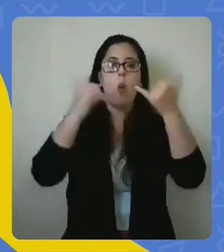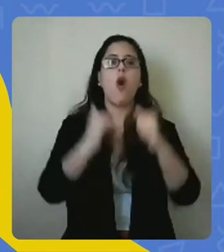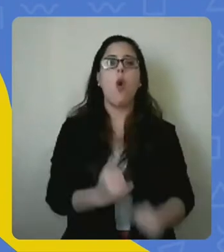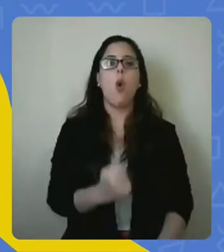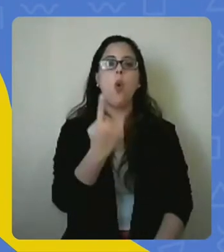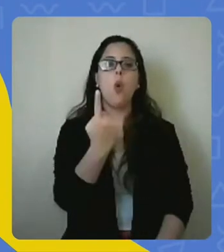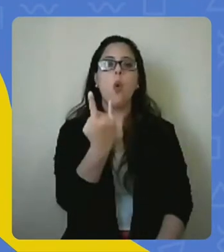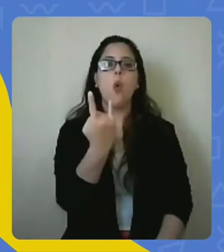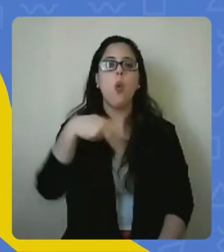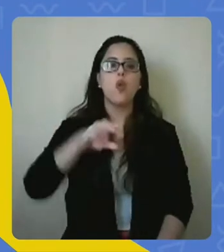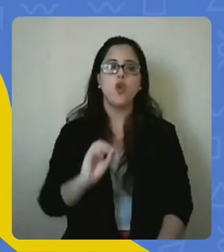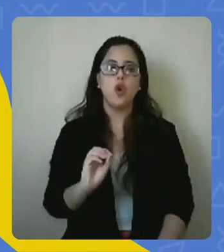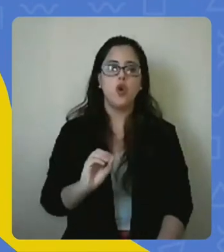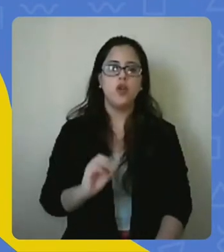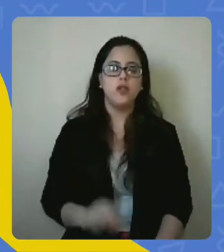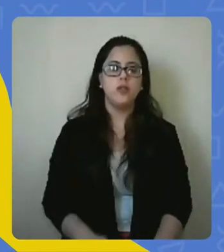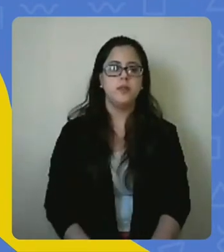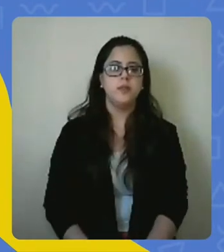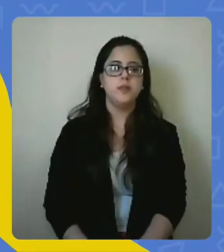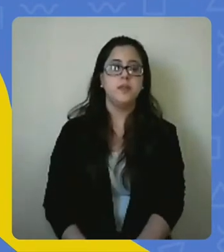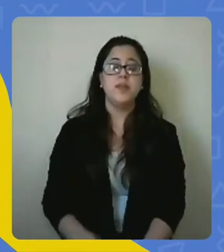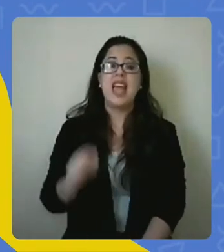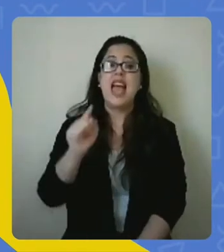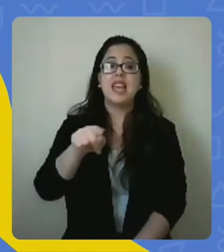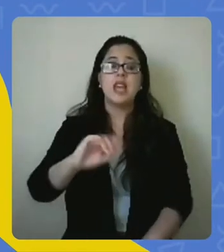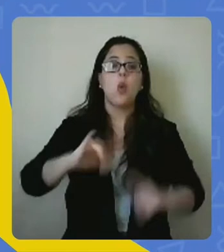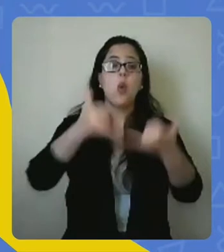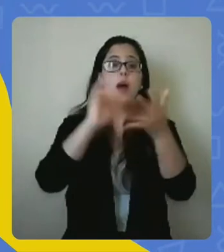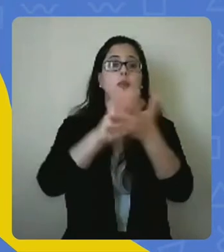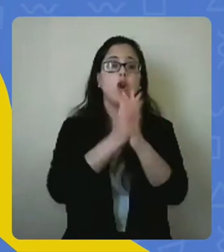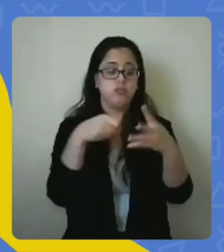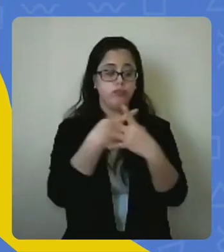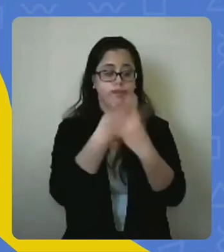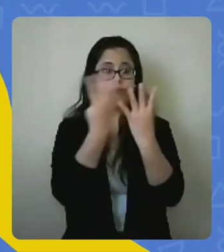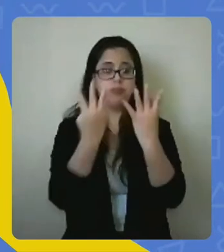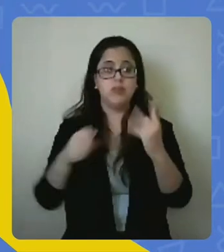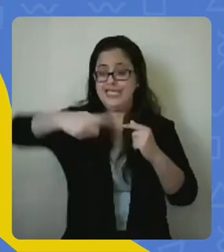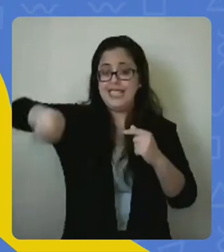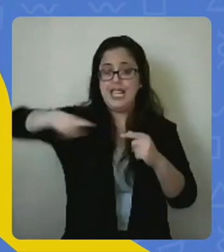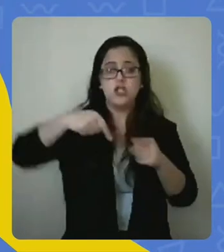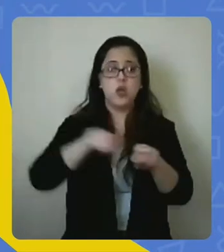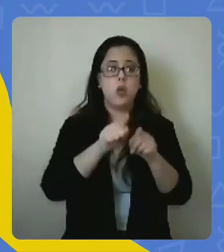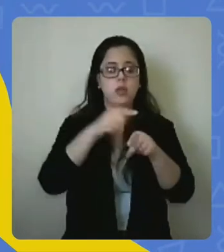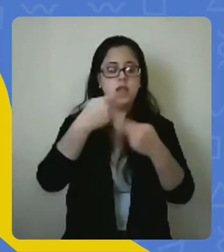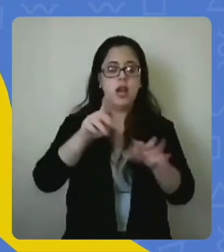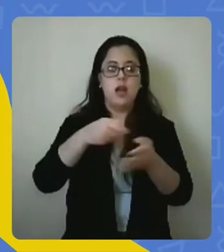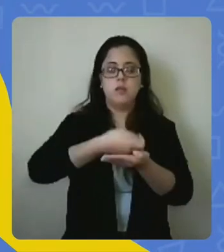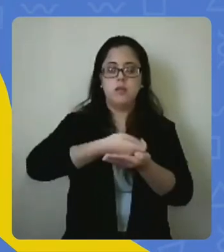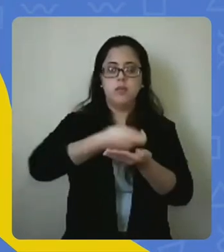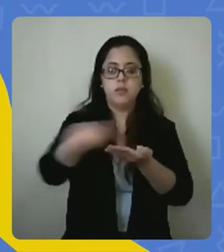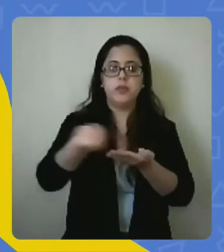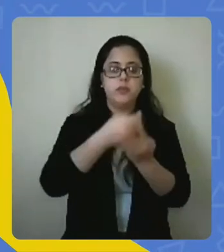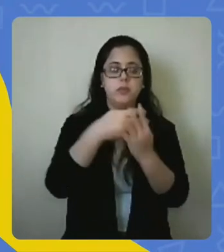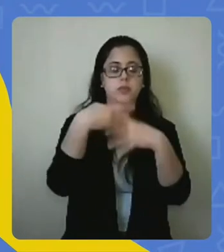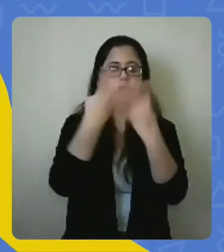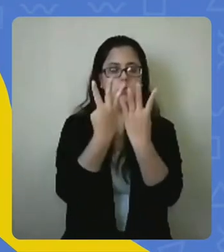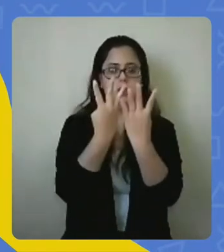Bien. Acá jugamos con todas las cartas y la idea es que ellos mismos vayan tirando una carta que se parezca en algo con la